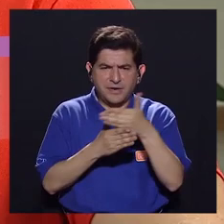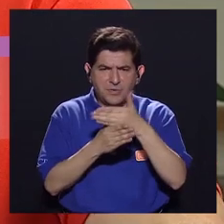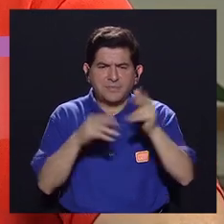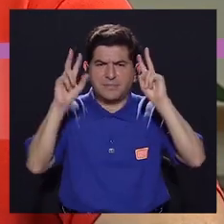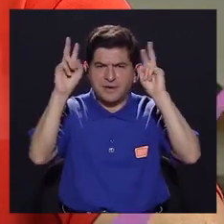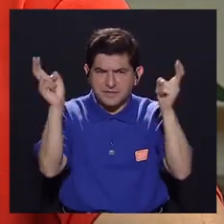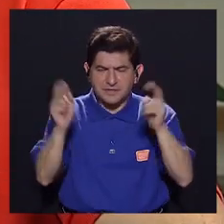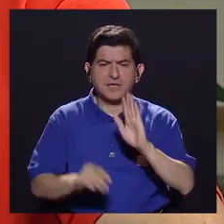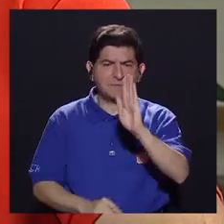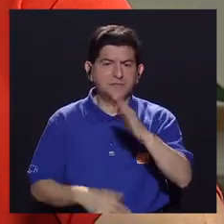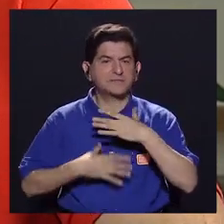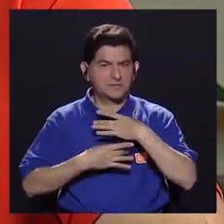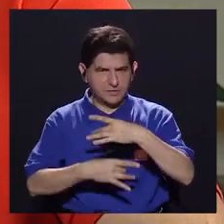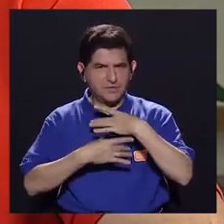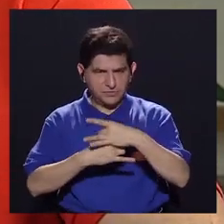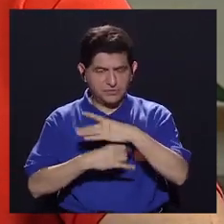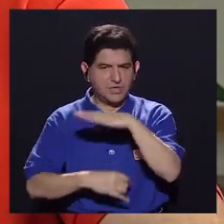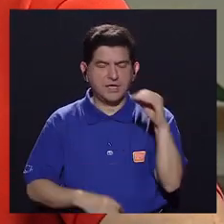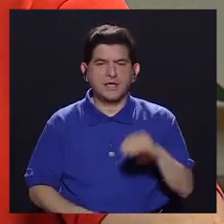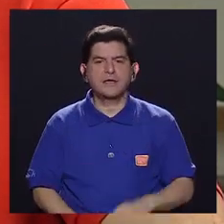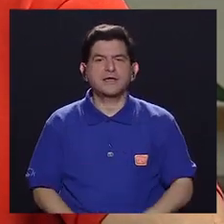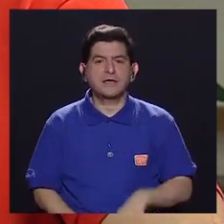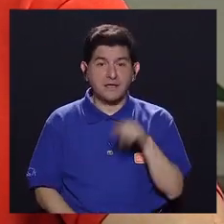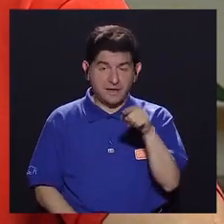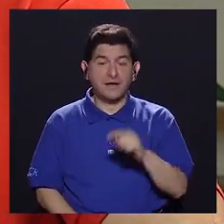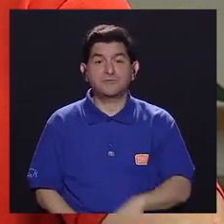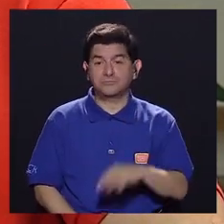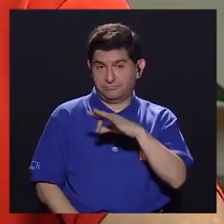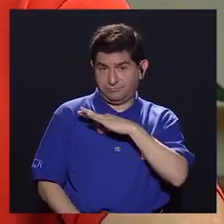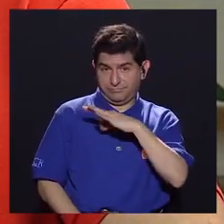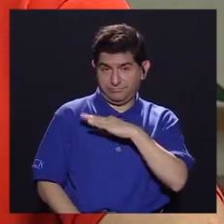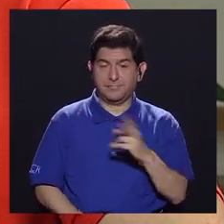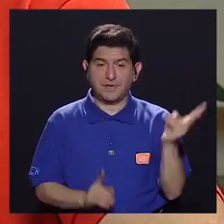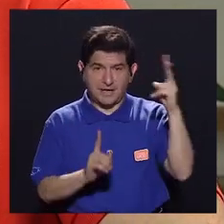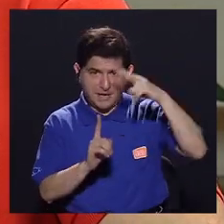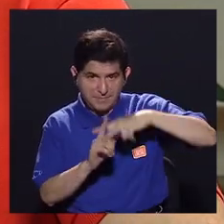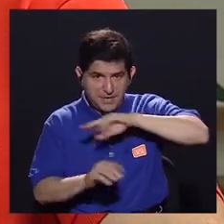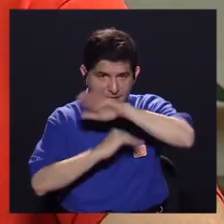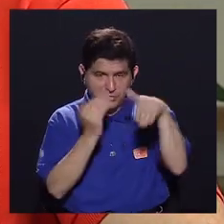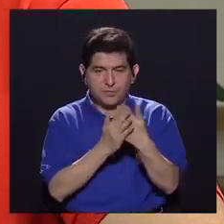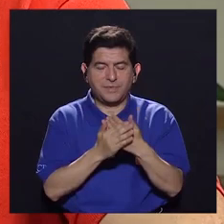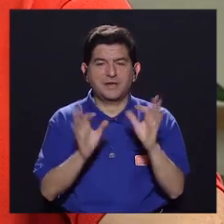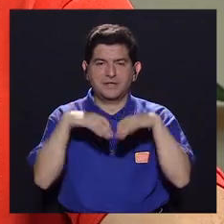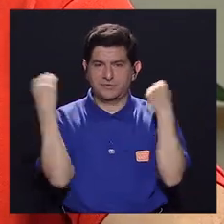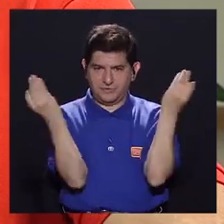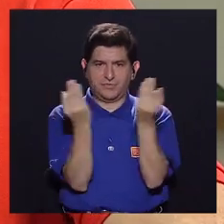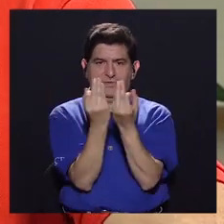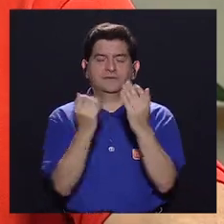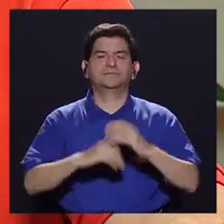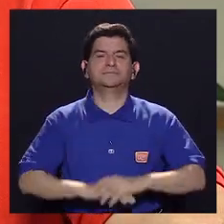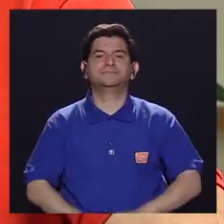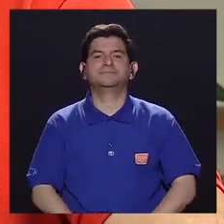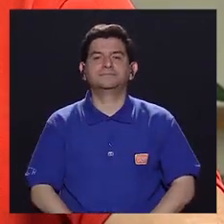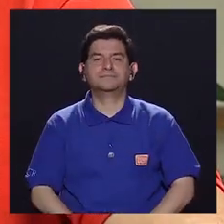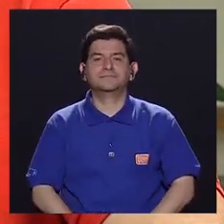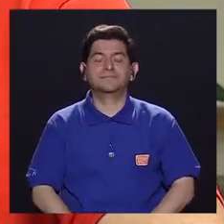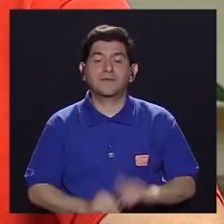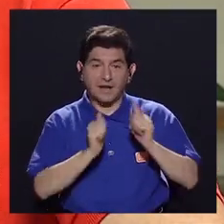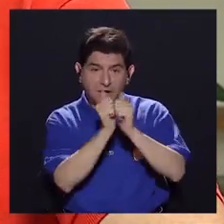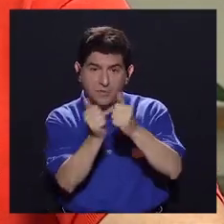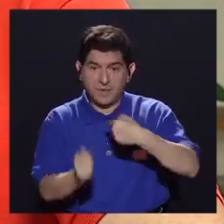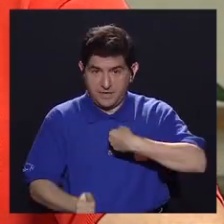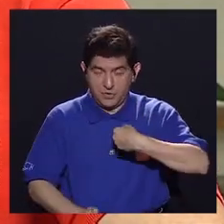ustedes temas que sean de su agrado y además que sean de su interés y de aplicación para toda su familia. Les